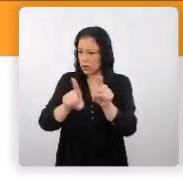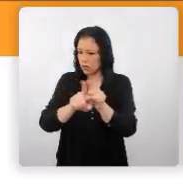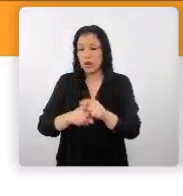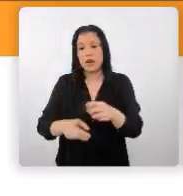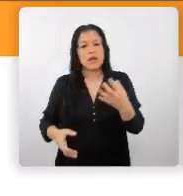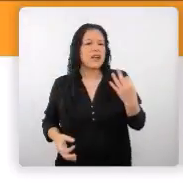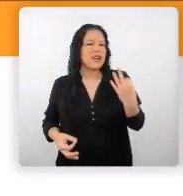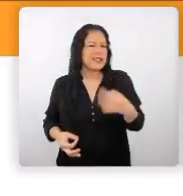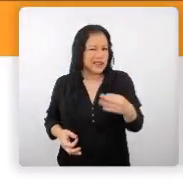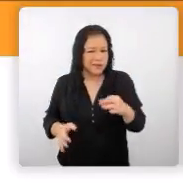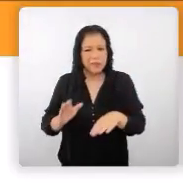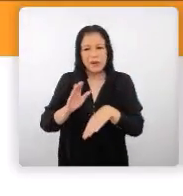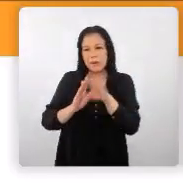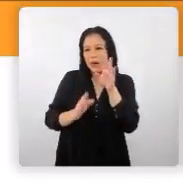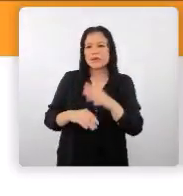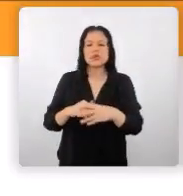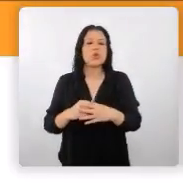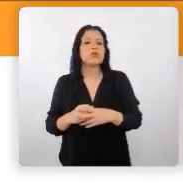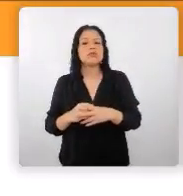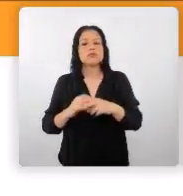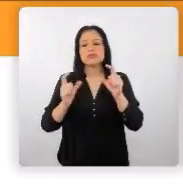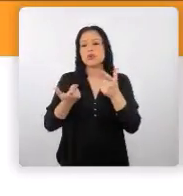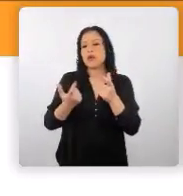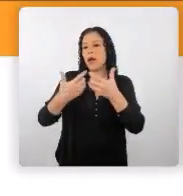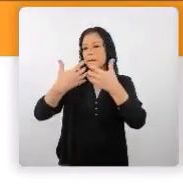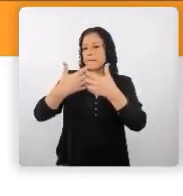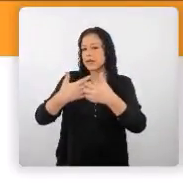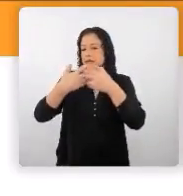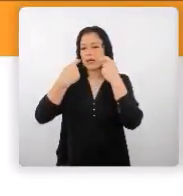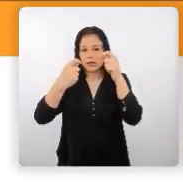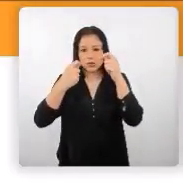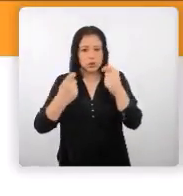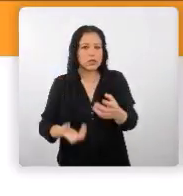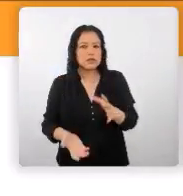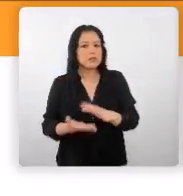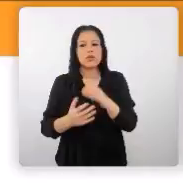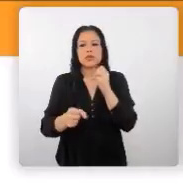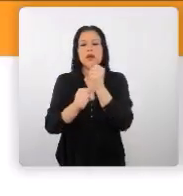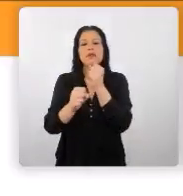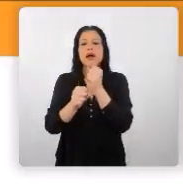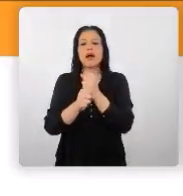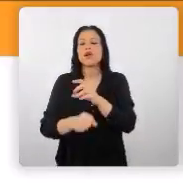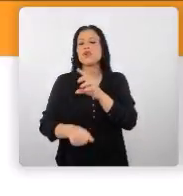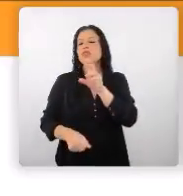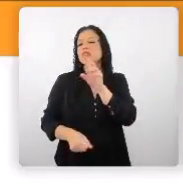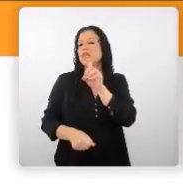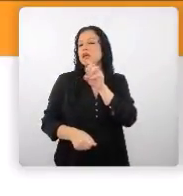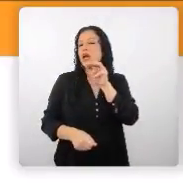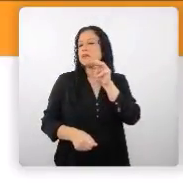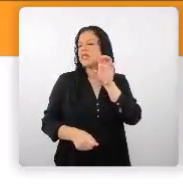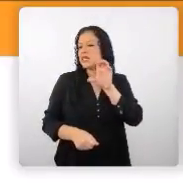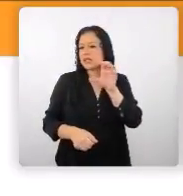lo general, un tour operador alemán trabaja con DMCs que operen todo el destino,